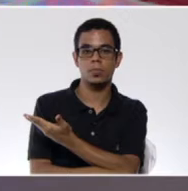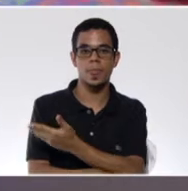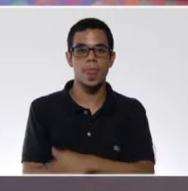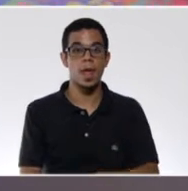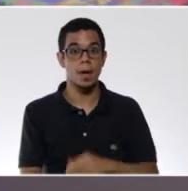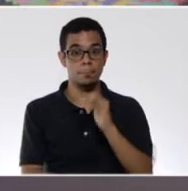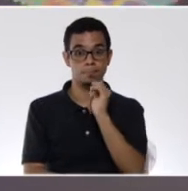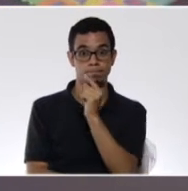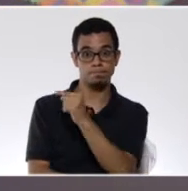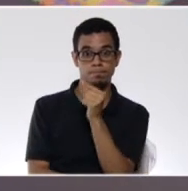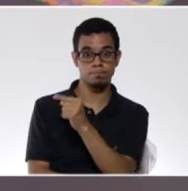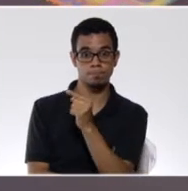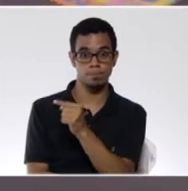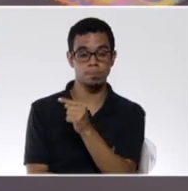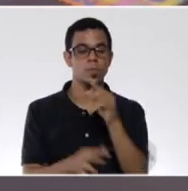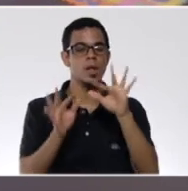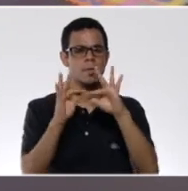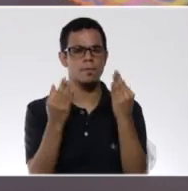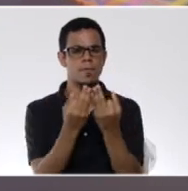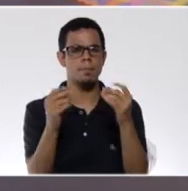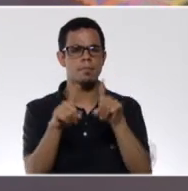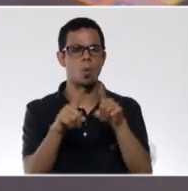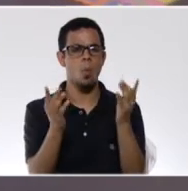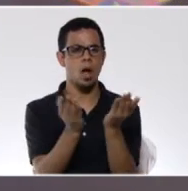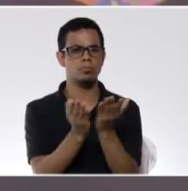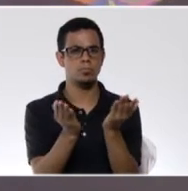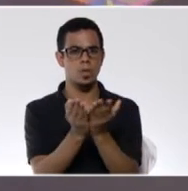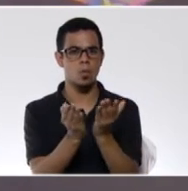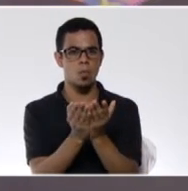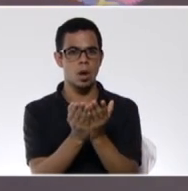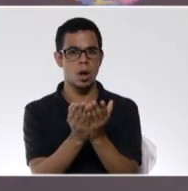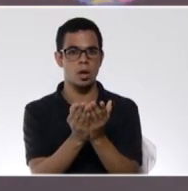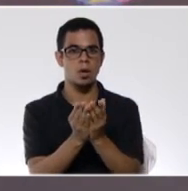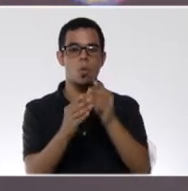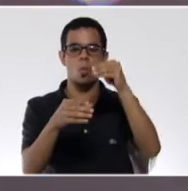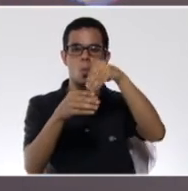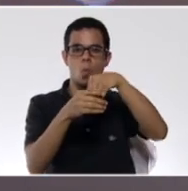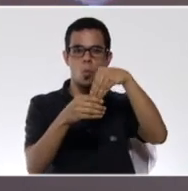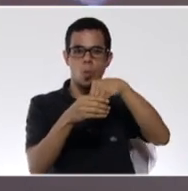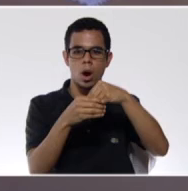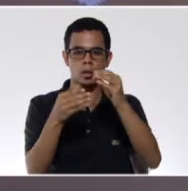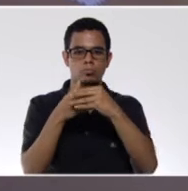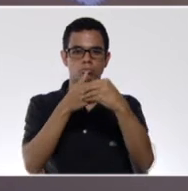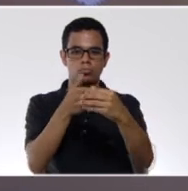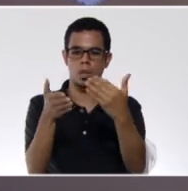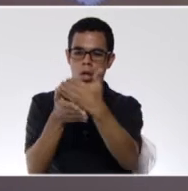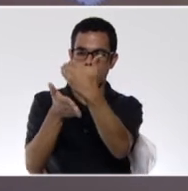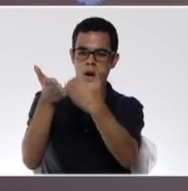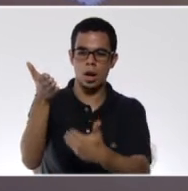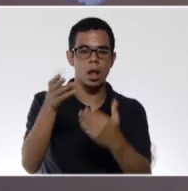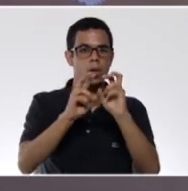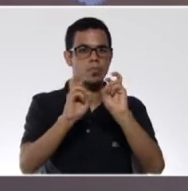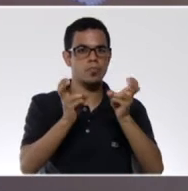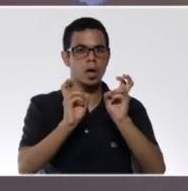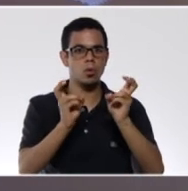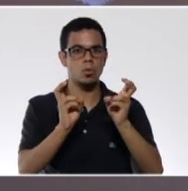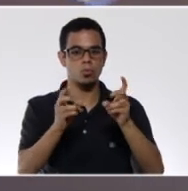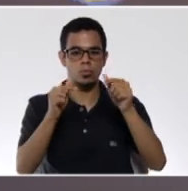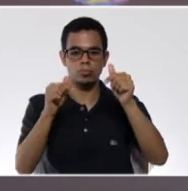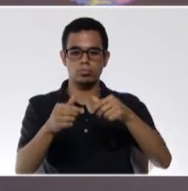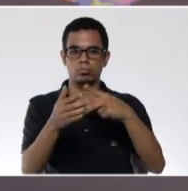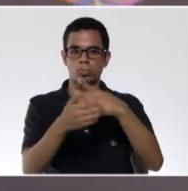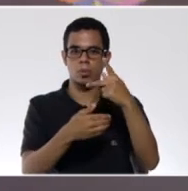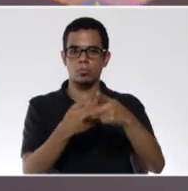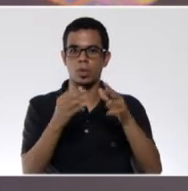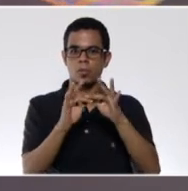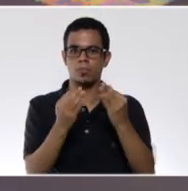me.gov.be. Allí van al enlace de Cada Familia Una Escuela, descargan la guía pedagógica y nuestros estudiantes no se pierden